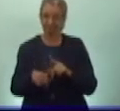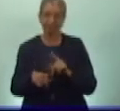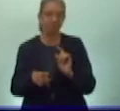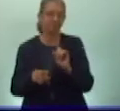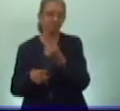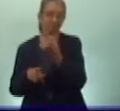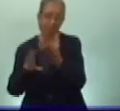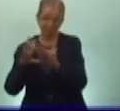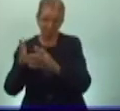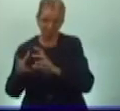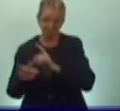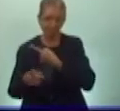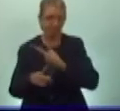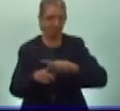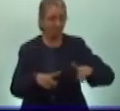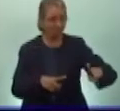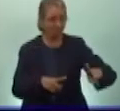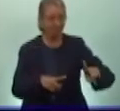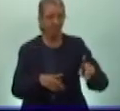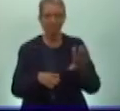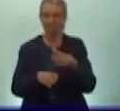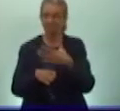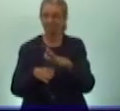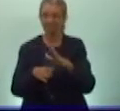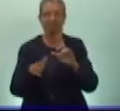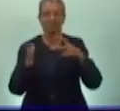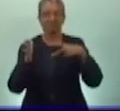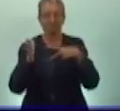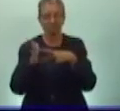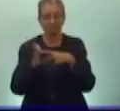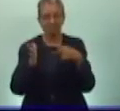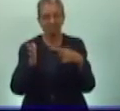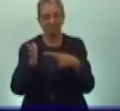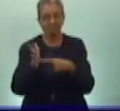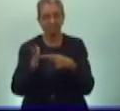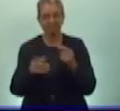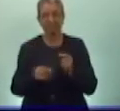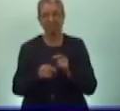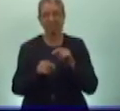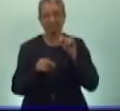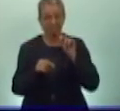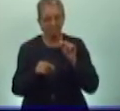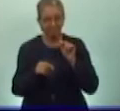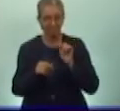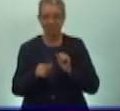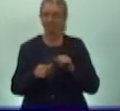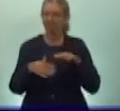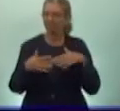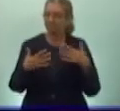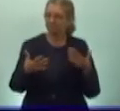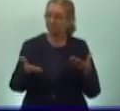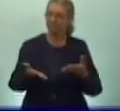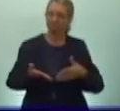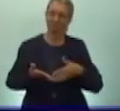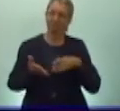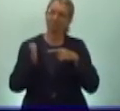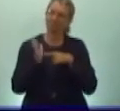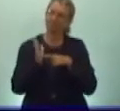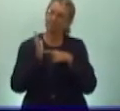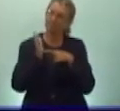otra, hemos tenido que multiplicar y dividir. Es ahí donde quiero sugerirle